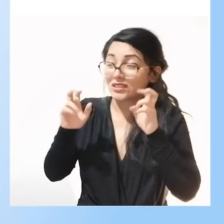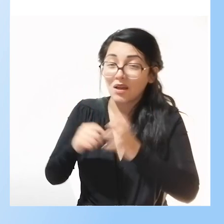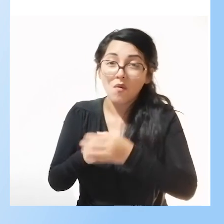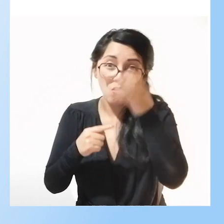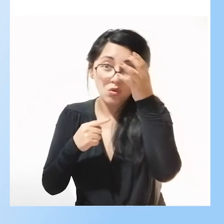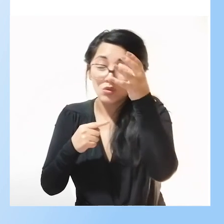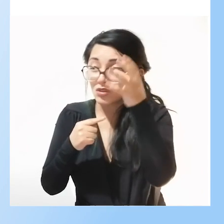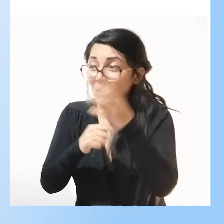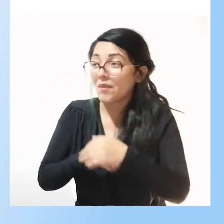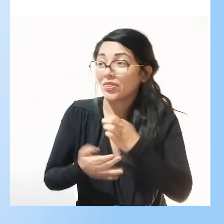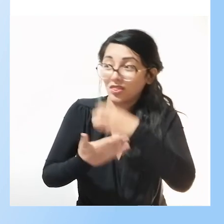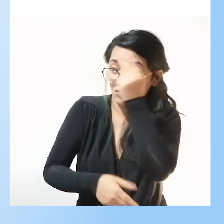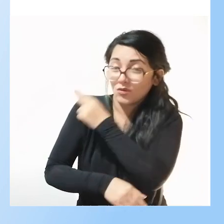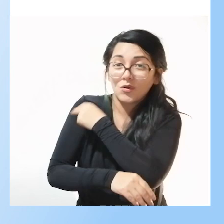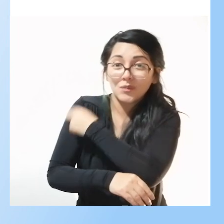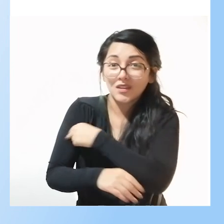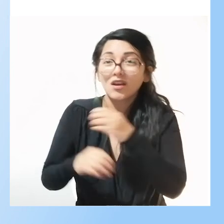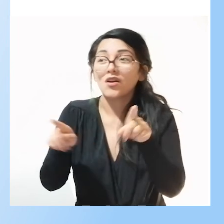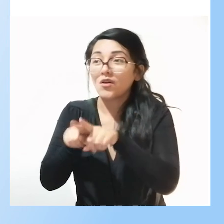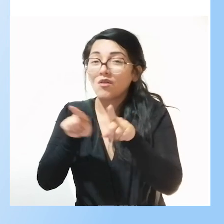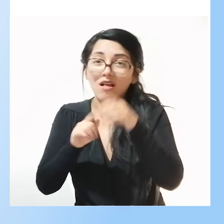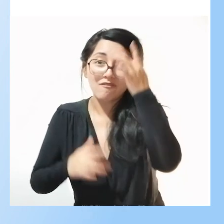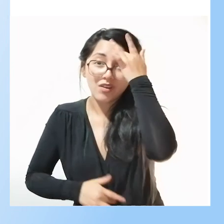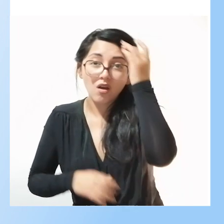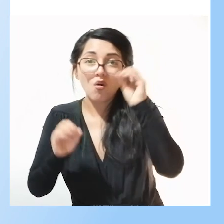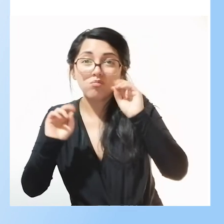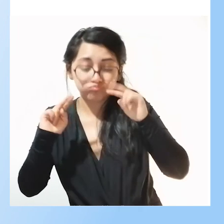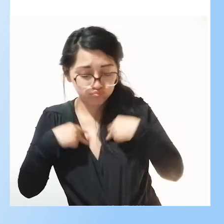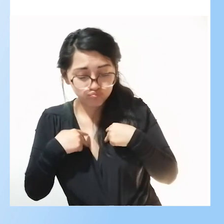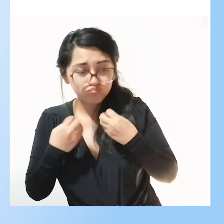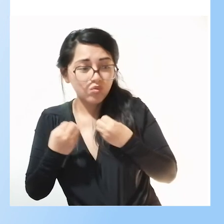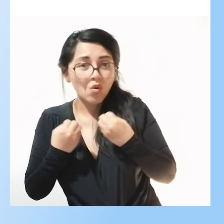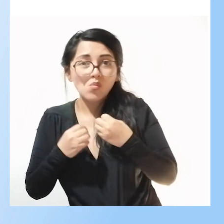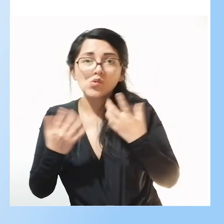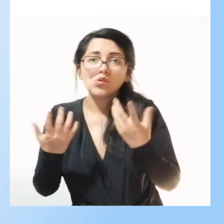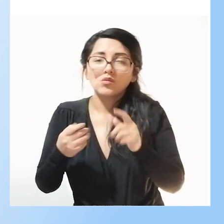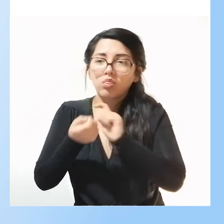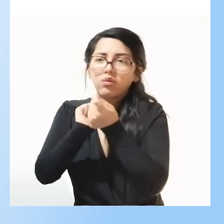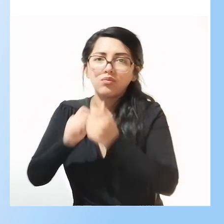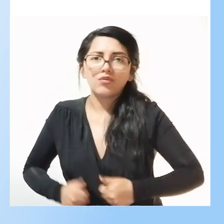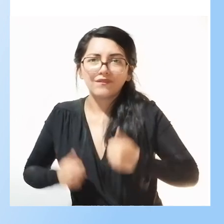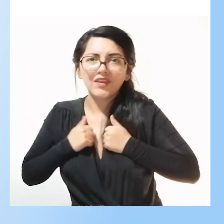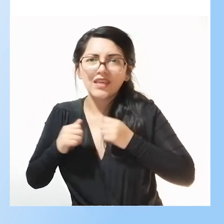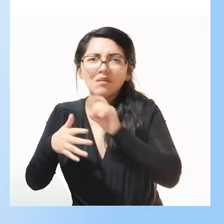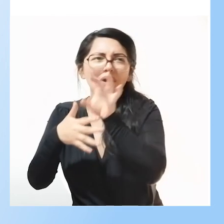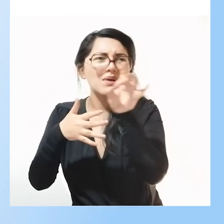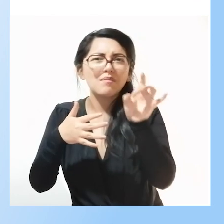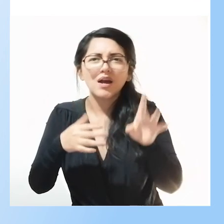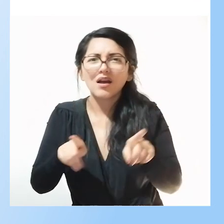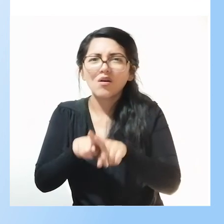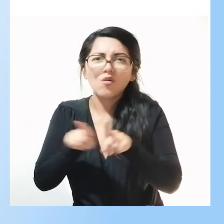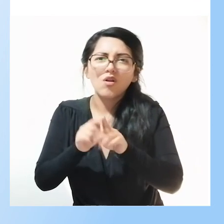pedagogía hospitalaria, el concepto y el impacto de la enfermedad en una persona y el impacto en sus diversas dimensiones y áreas